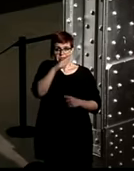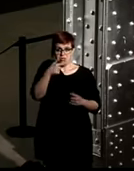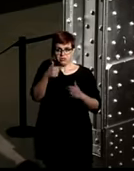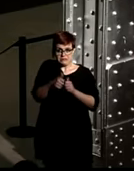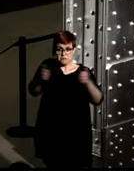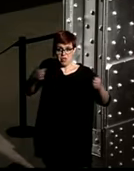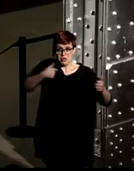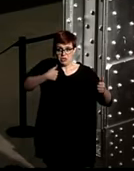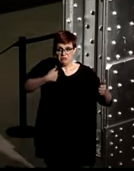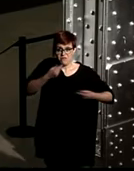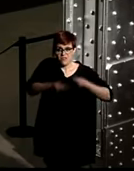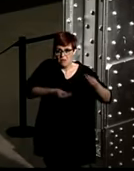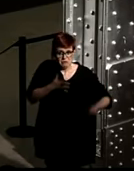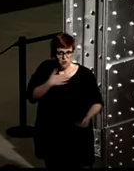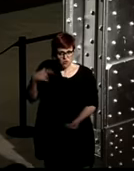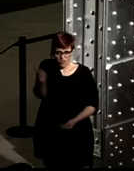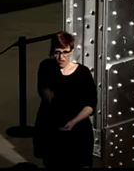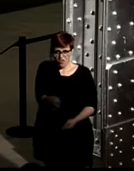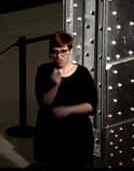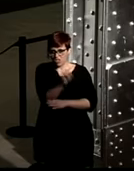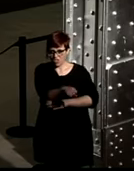yo, pues no quiero.